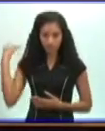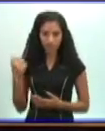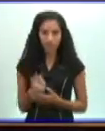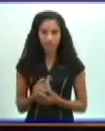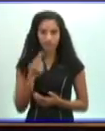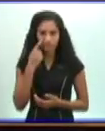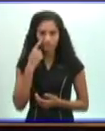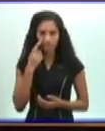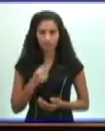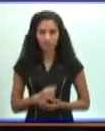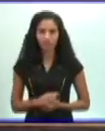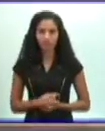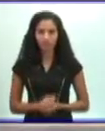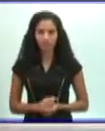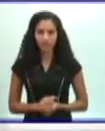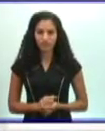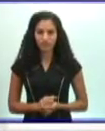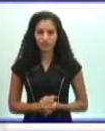sección.